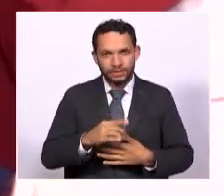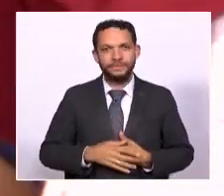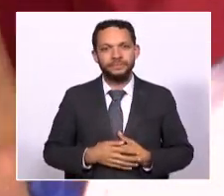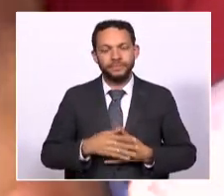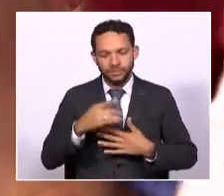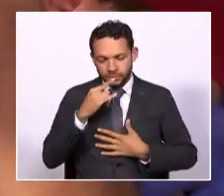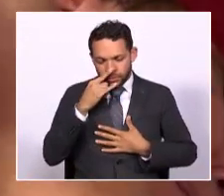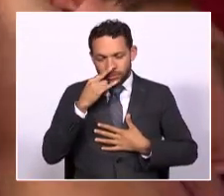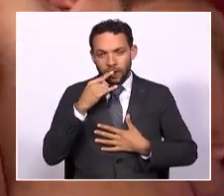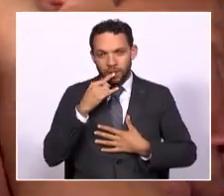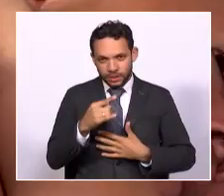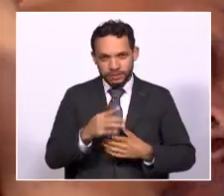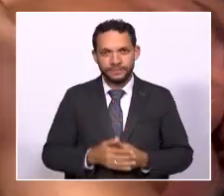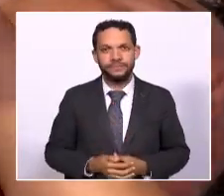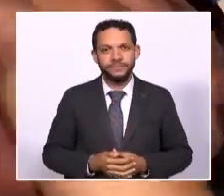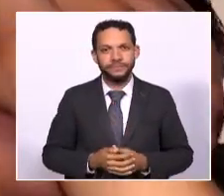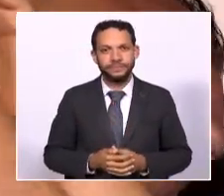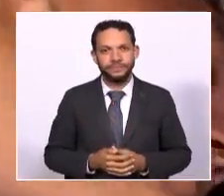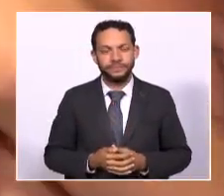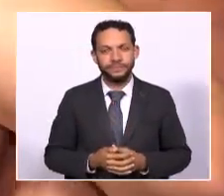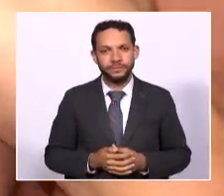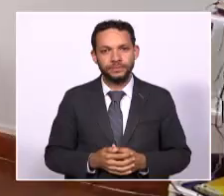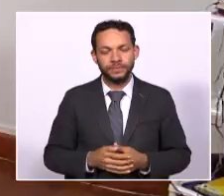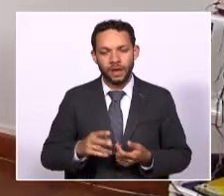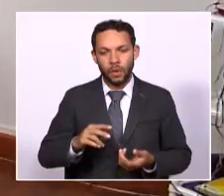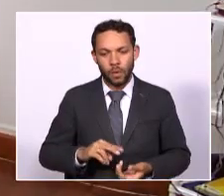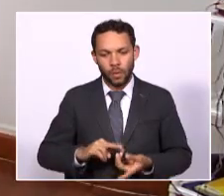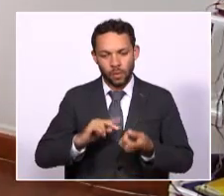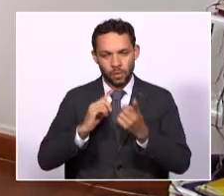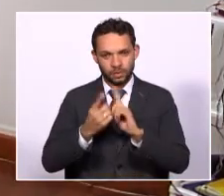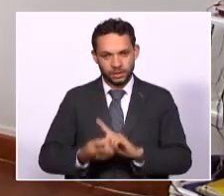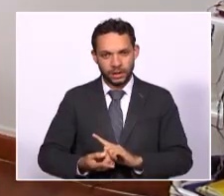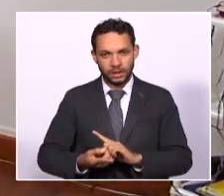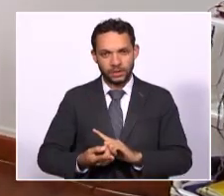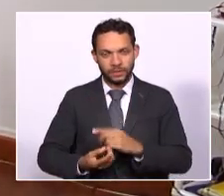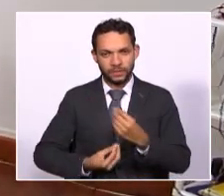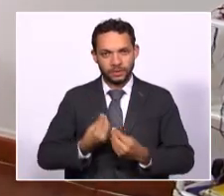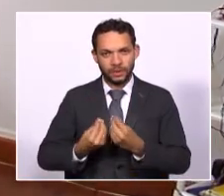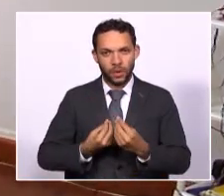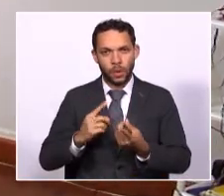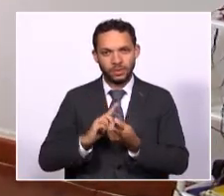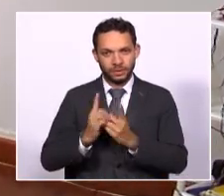Excelente. Vamos a girarnos boca arriba. Boca arriba, José. Boca arriba.